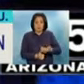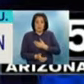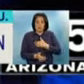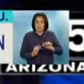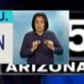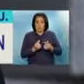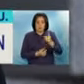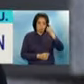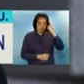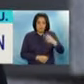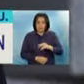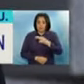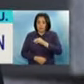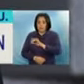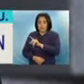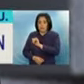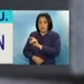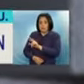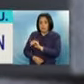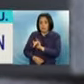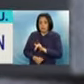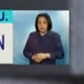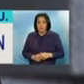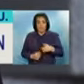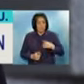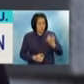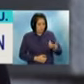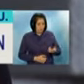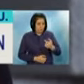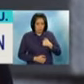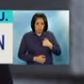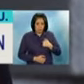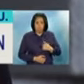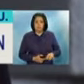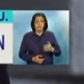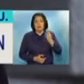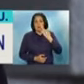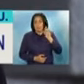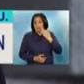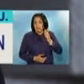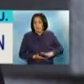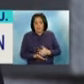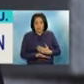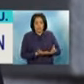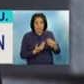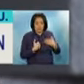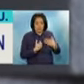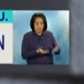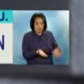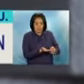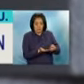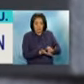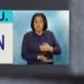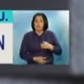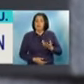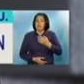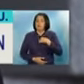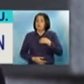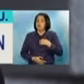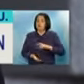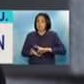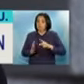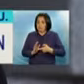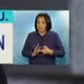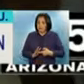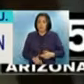Hillary Clinton. Les aseguro que fue mi indocumentada madre quien me enseñó qué es ser una